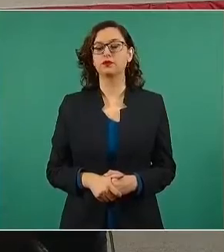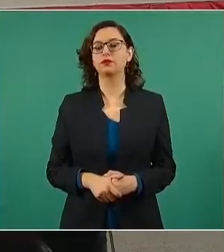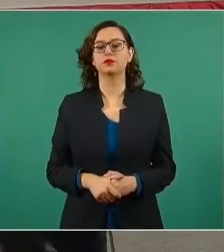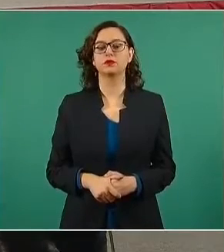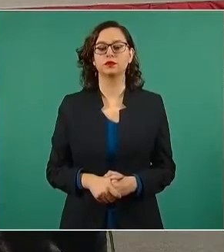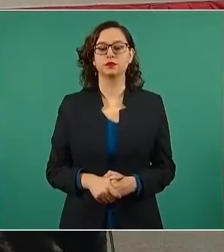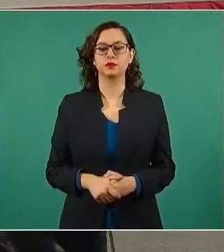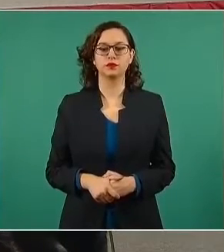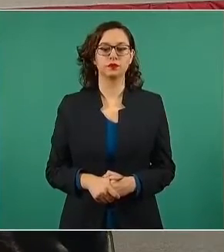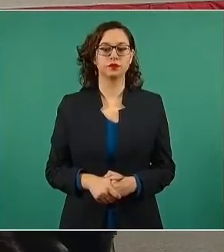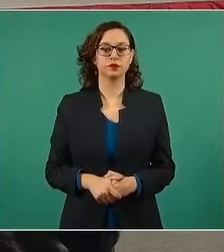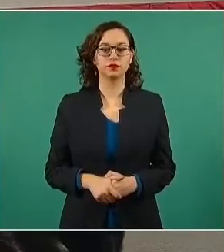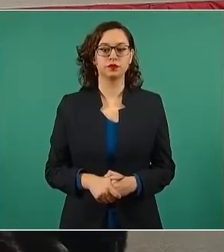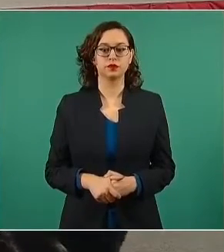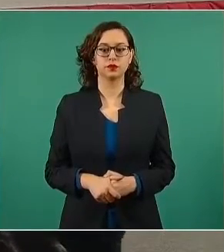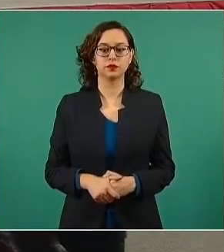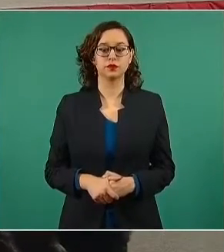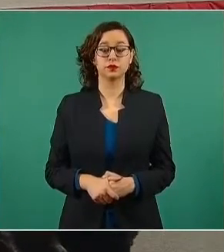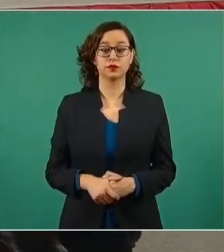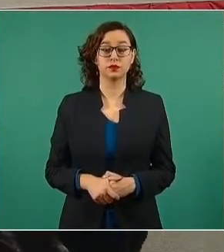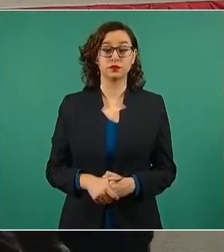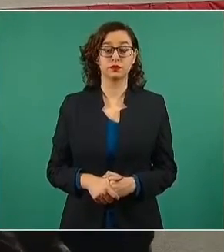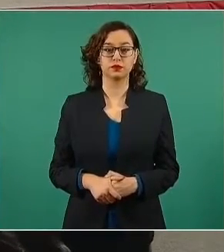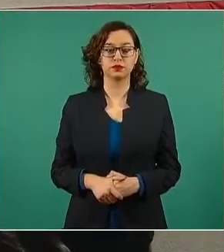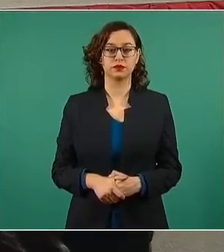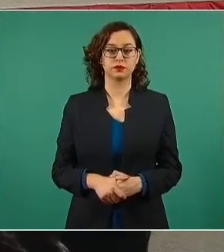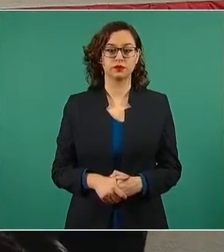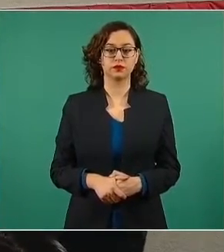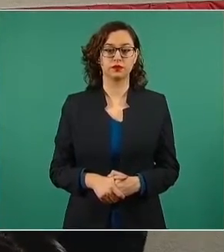Hoy vamos a